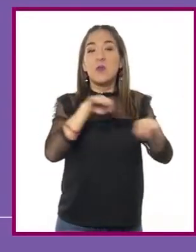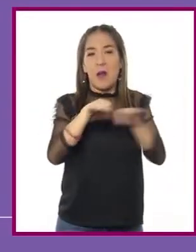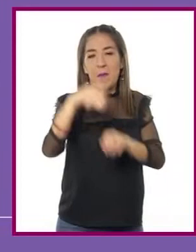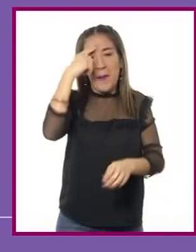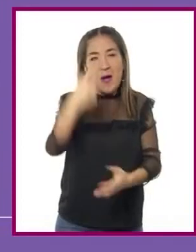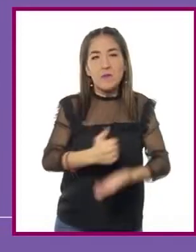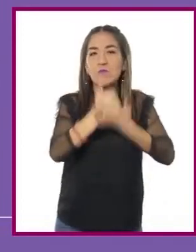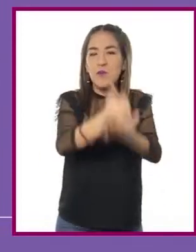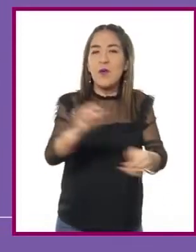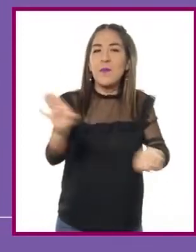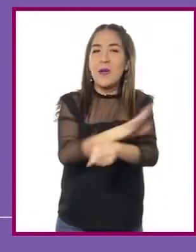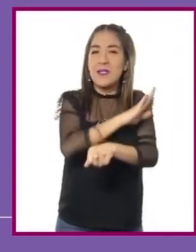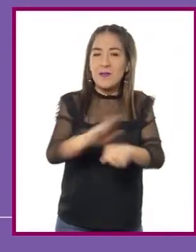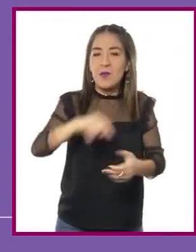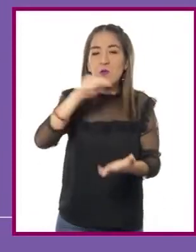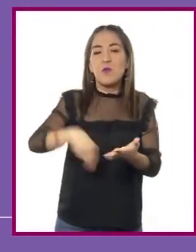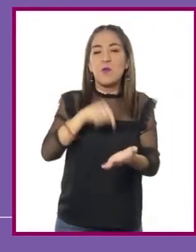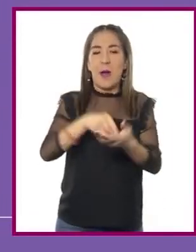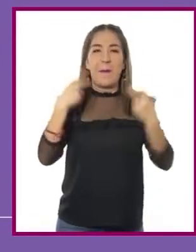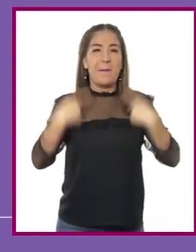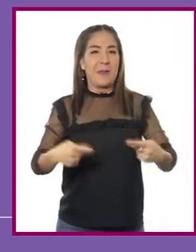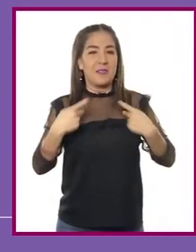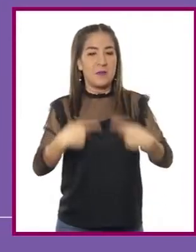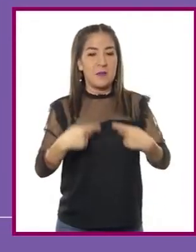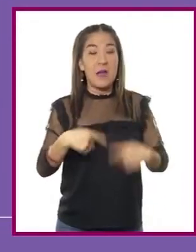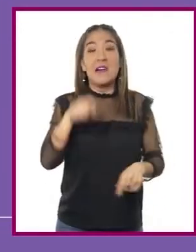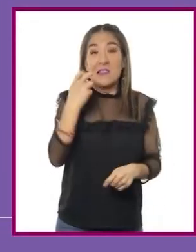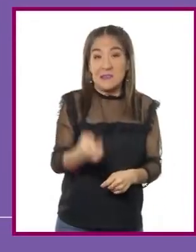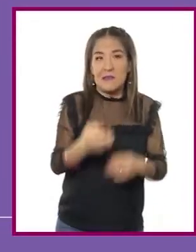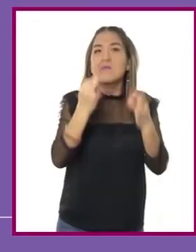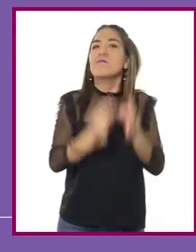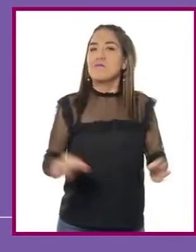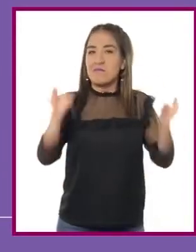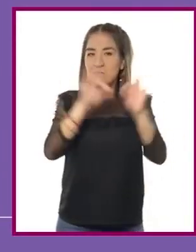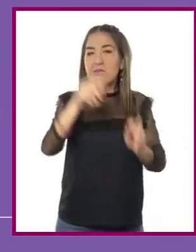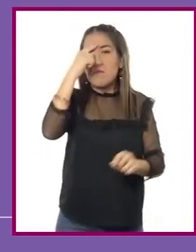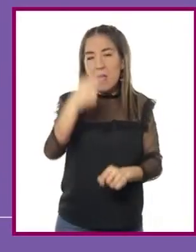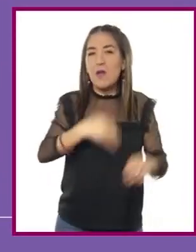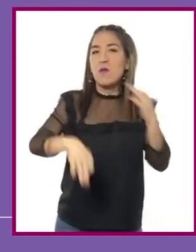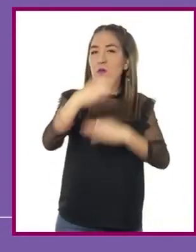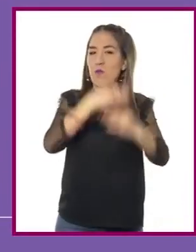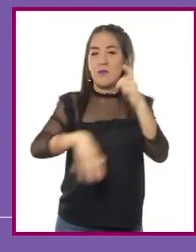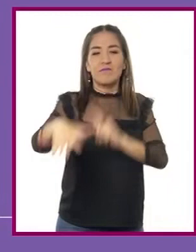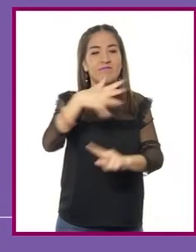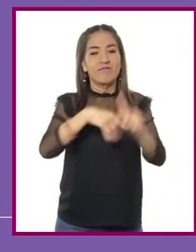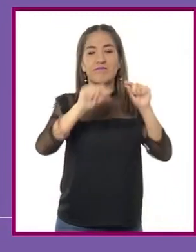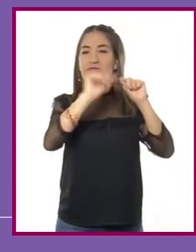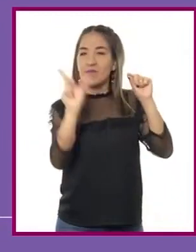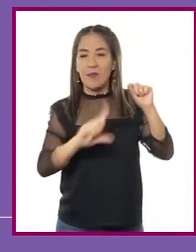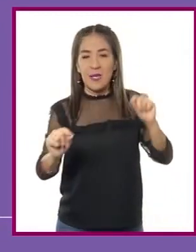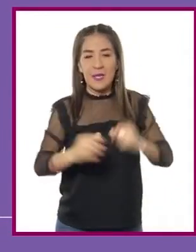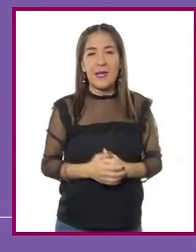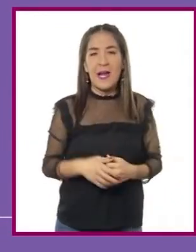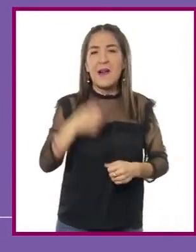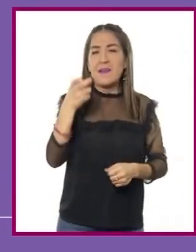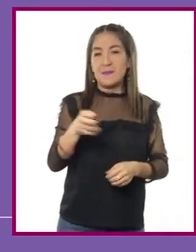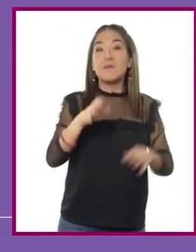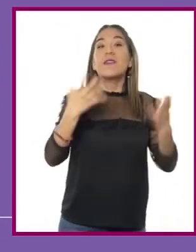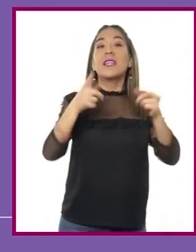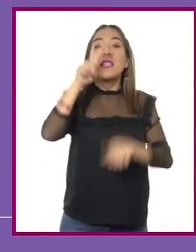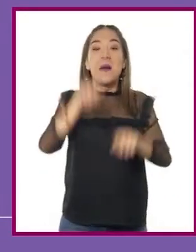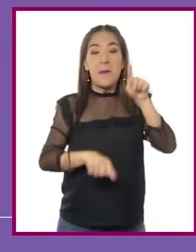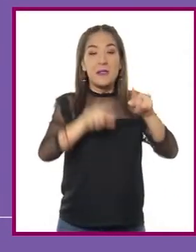los habitantes del país, por lo que son de suma importancia para la población. De acuerdo con su